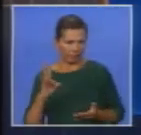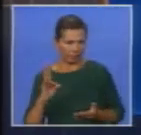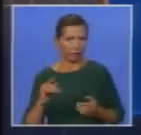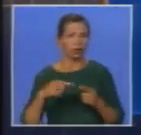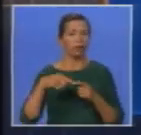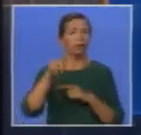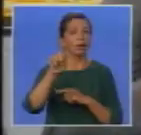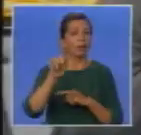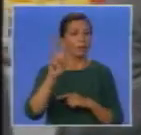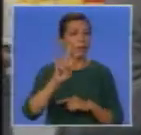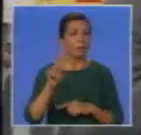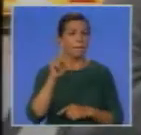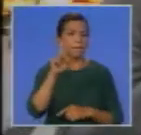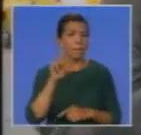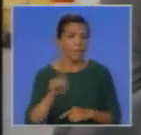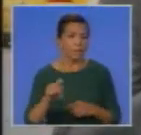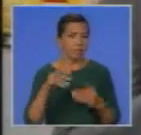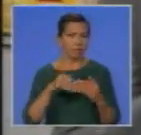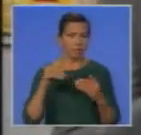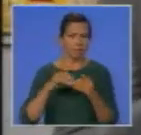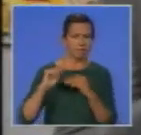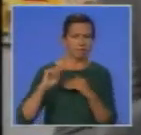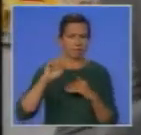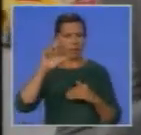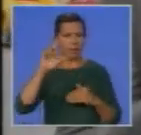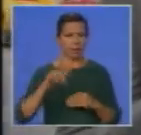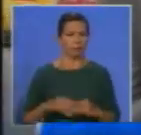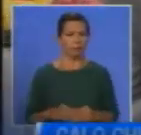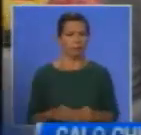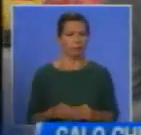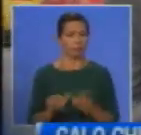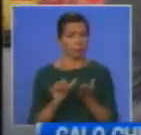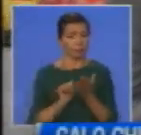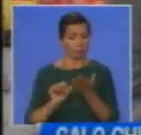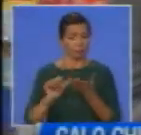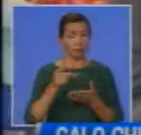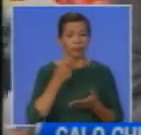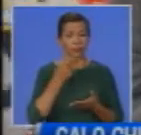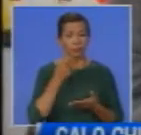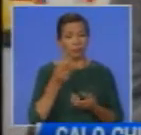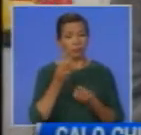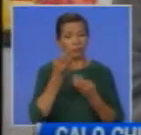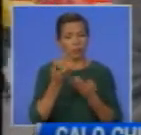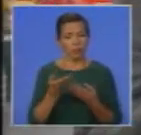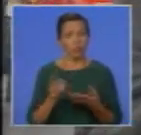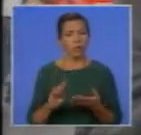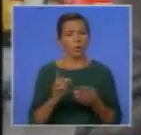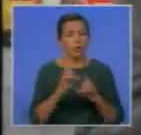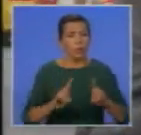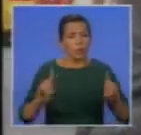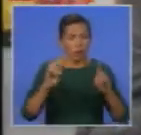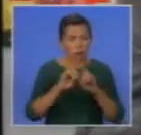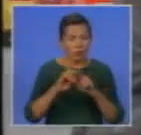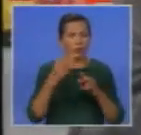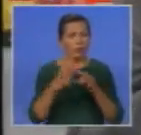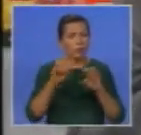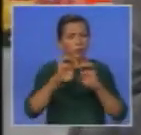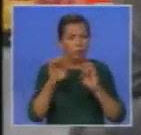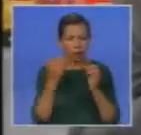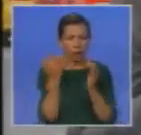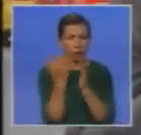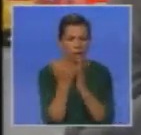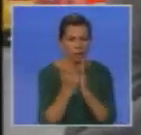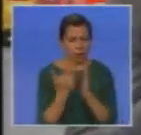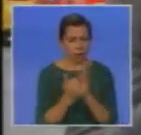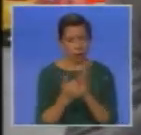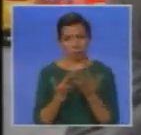a $1,000. Una de las principales pruebas presentadas por el Ministerio Público es la falta de actualización de datos de las empresas al interior